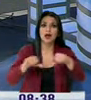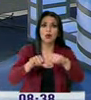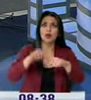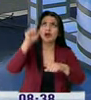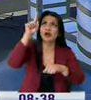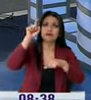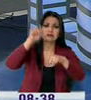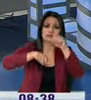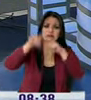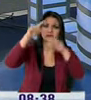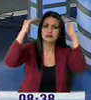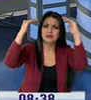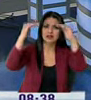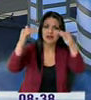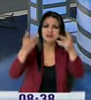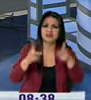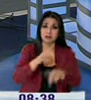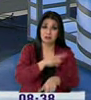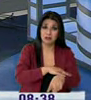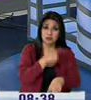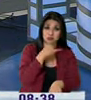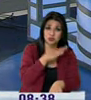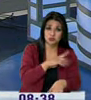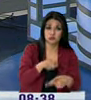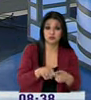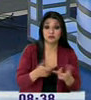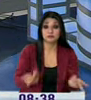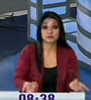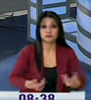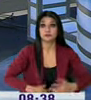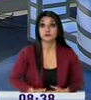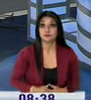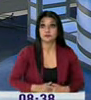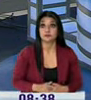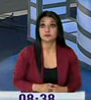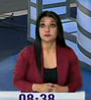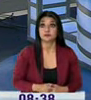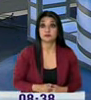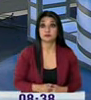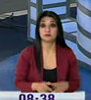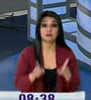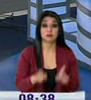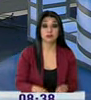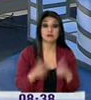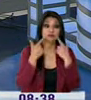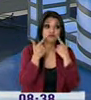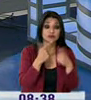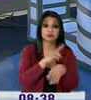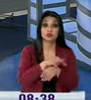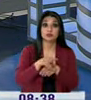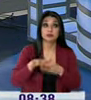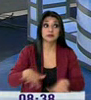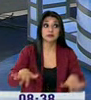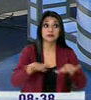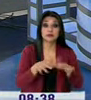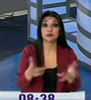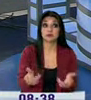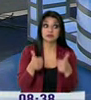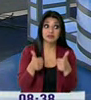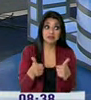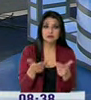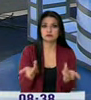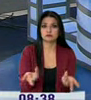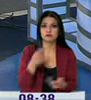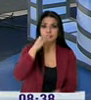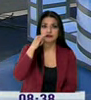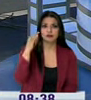mal estado y los sucios que están los baños en esta institución. Sí que me parece que hay que hacer una inspección, porque de lo contrario no están en buenas